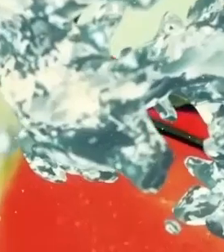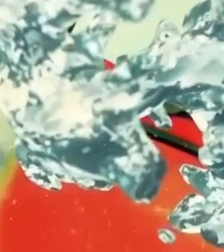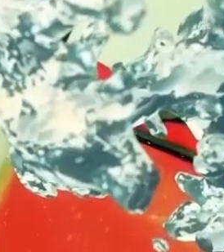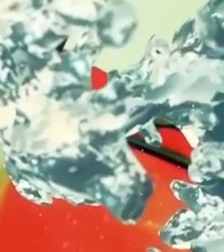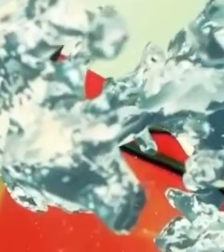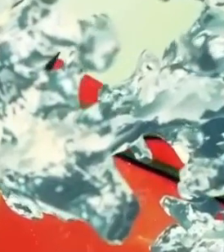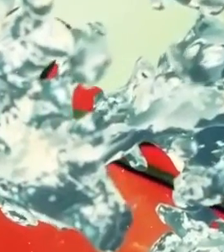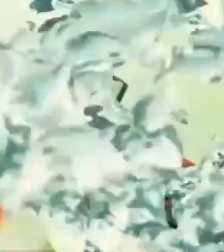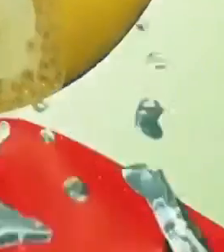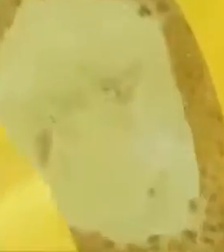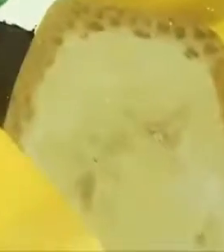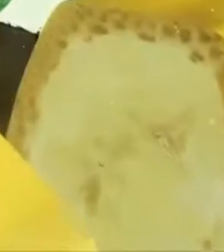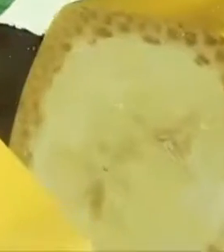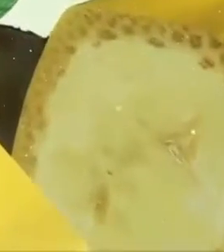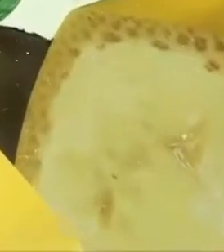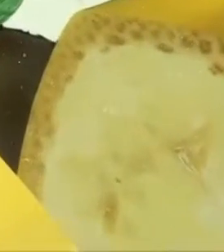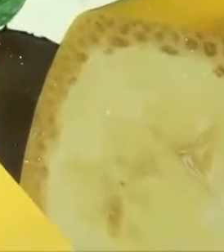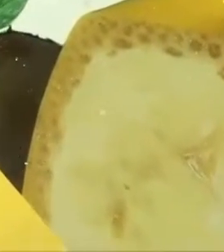Colombia.